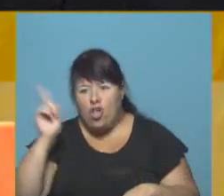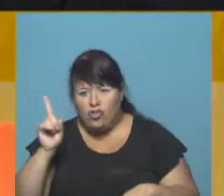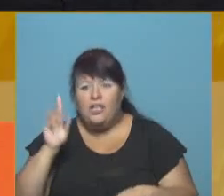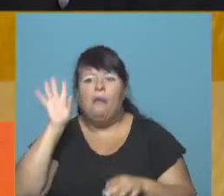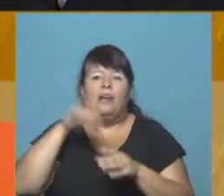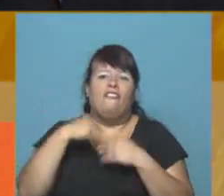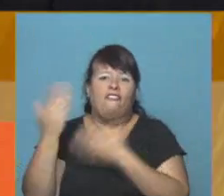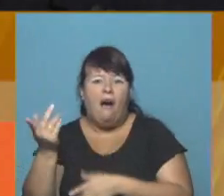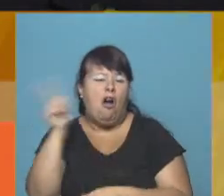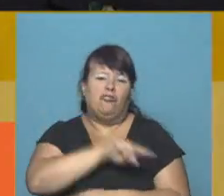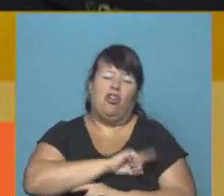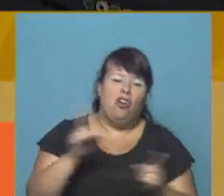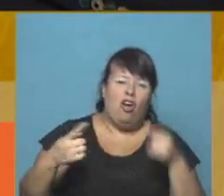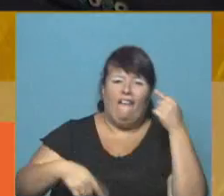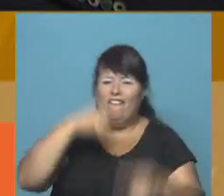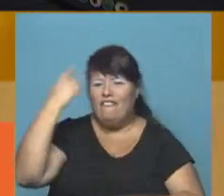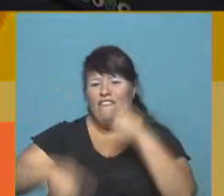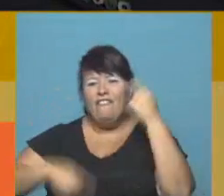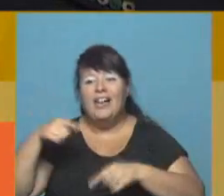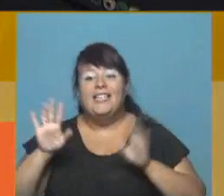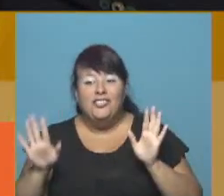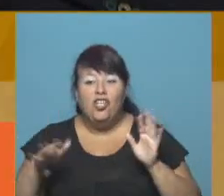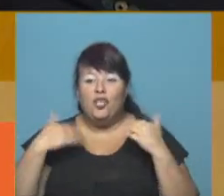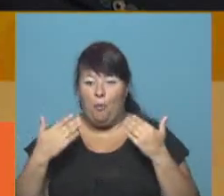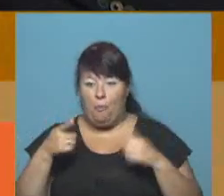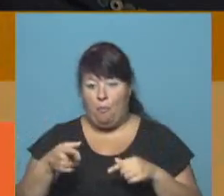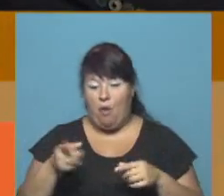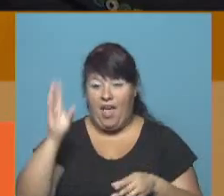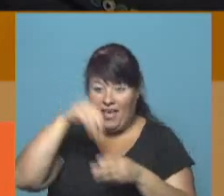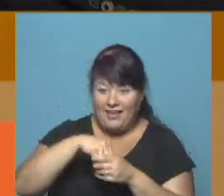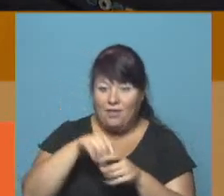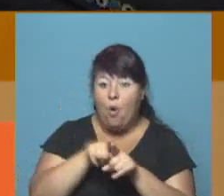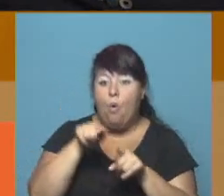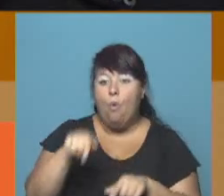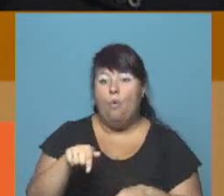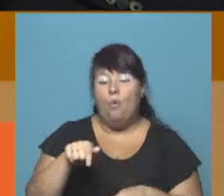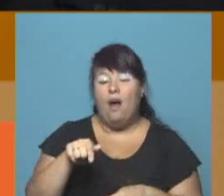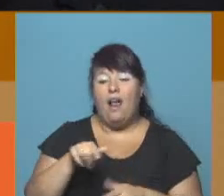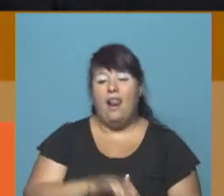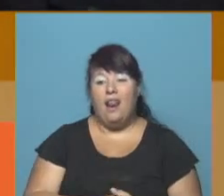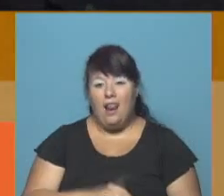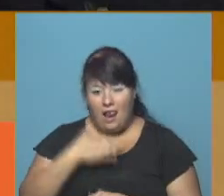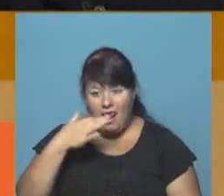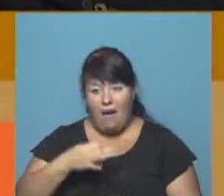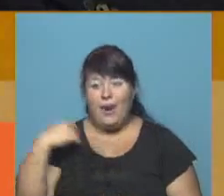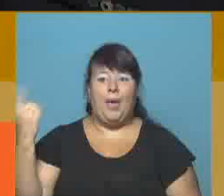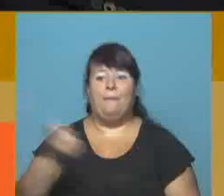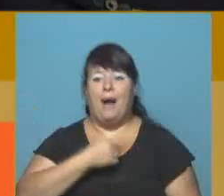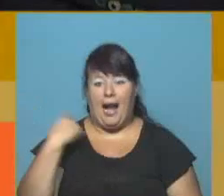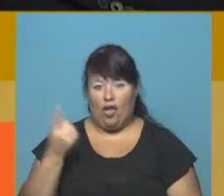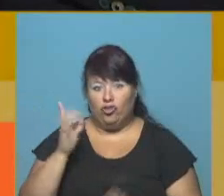eran partidarios, los que no eran. Entonces, tener la posibilidad de ser parte de algo que es realmente para